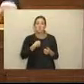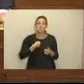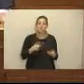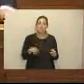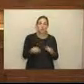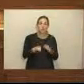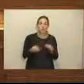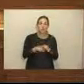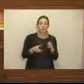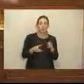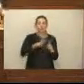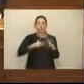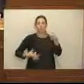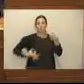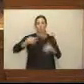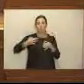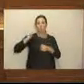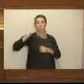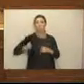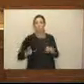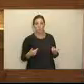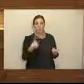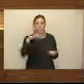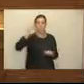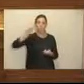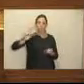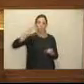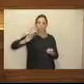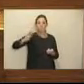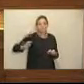juicio sumarísimo porque le he hecho 7 preguntas,